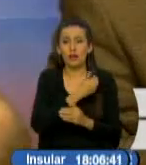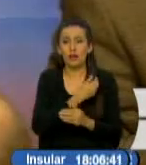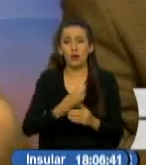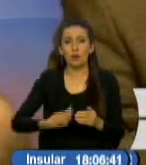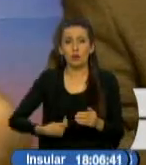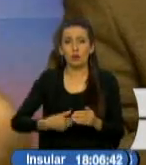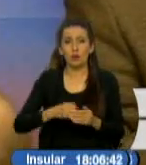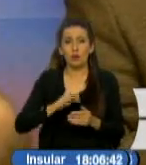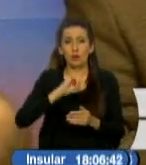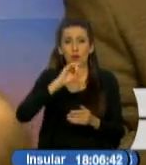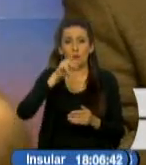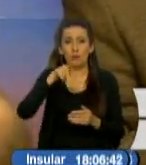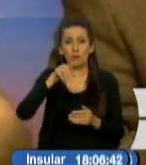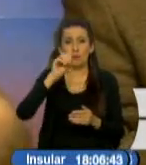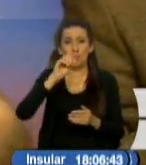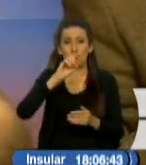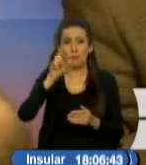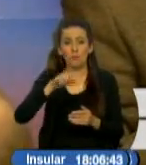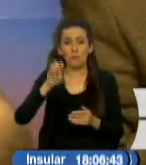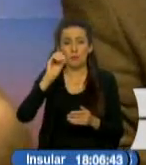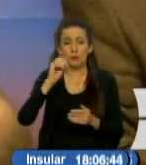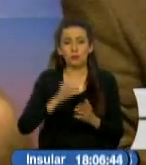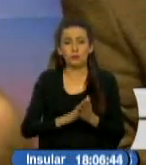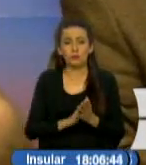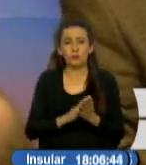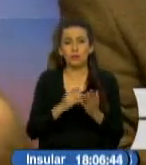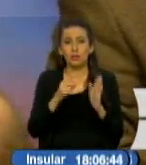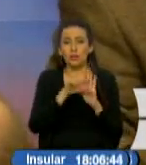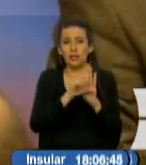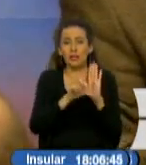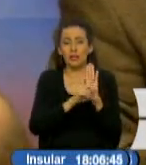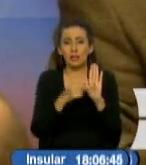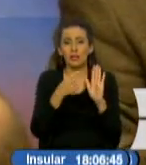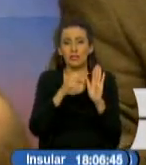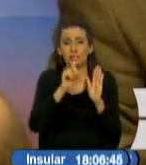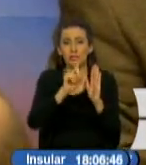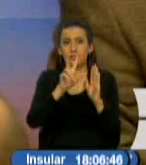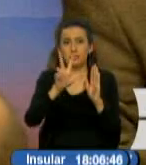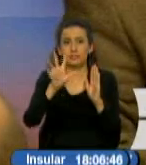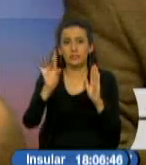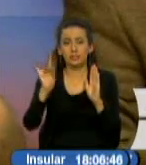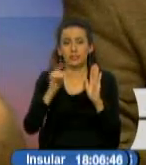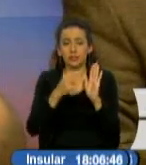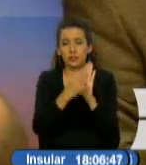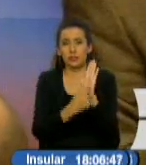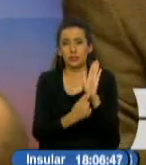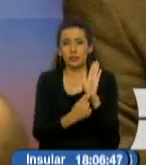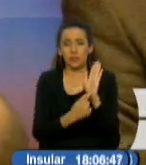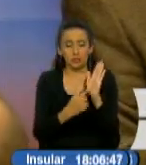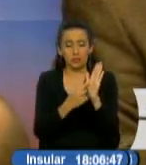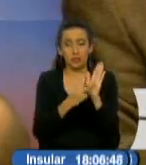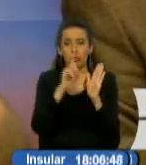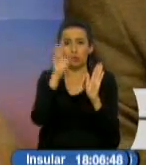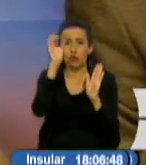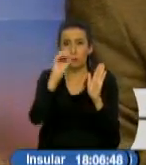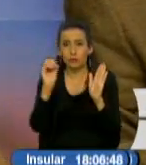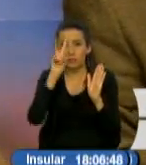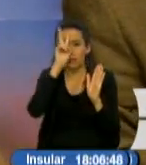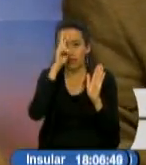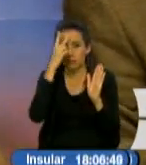a Camacho. El 138 del Código de Democracia establece claramente, para que se hable de inconsistencia numérica, tiene que ser mayor al 1%, una